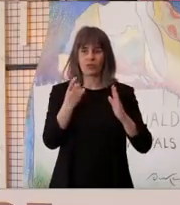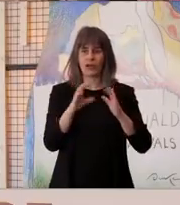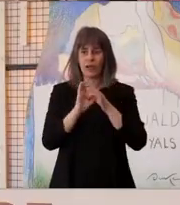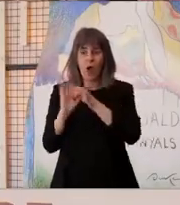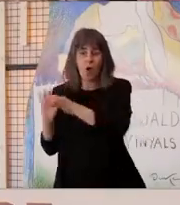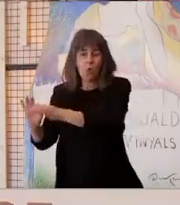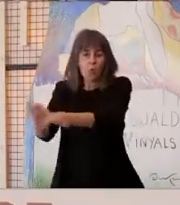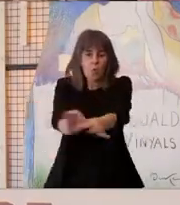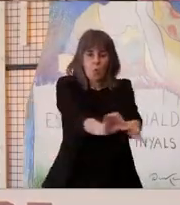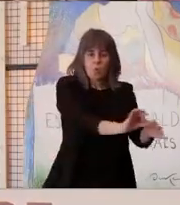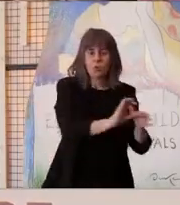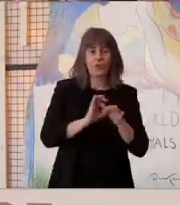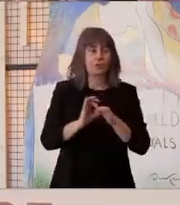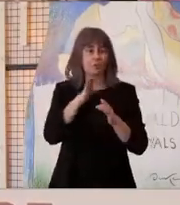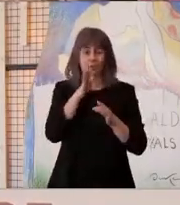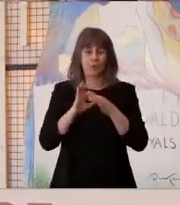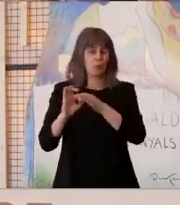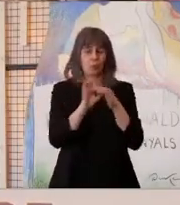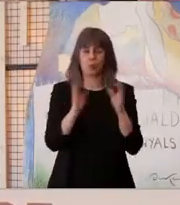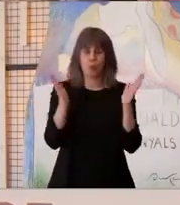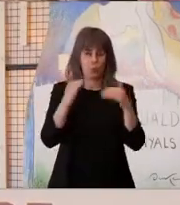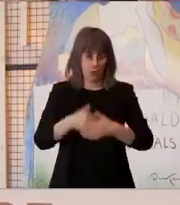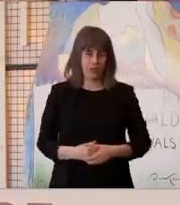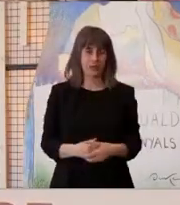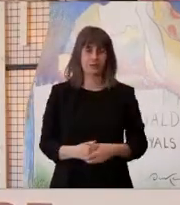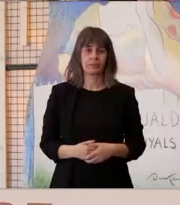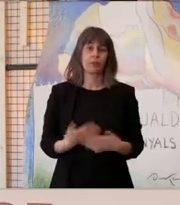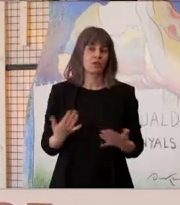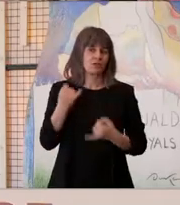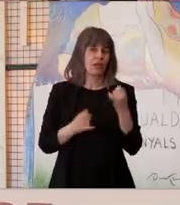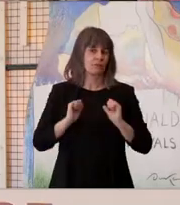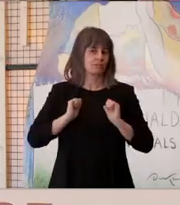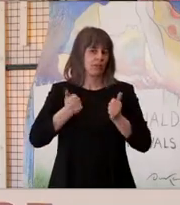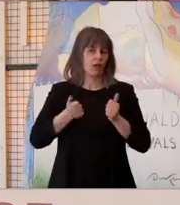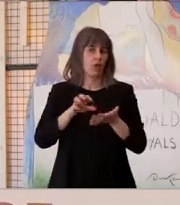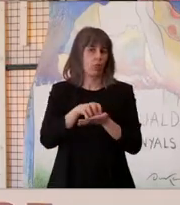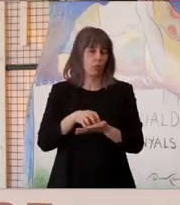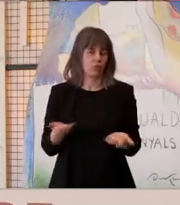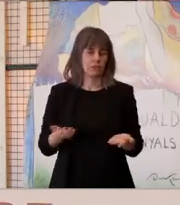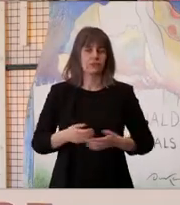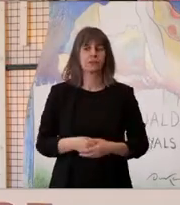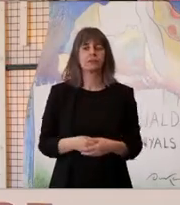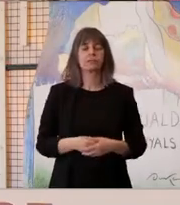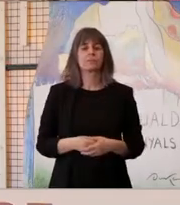y haya cuestionamiento y luego también es cierto que han aparecido grupos políticos